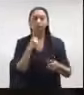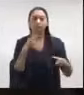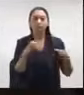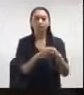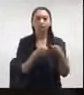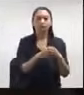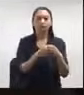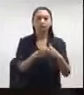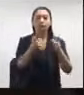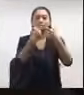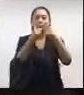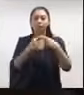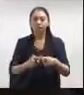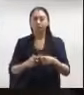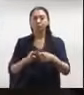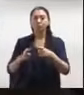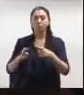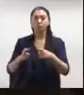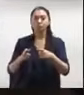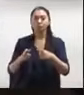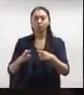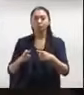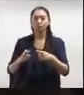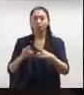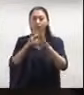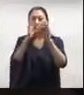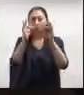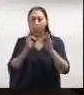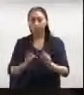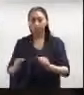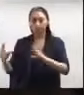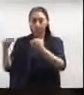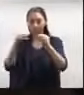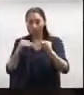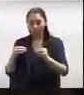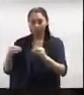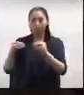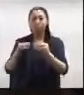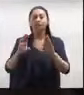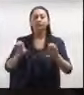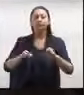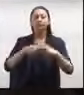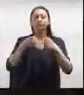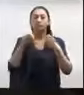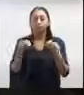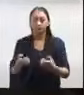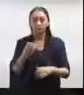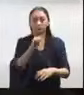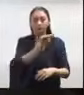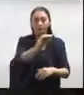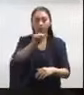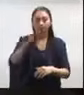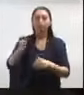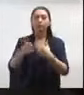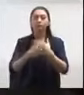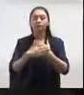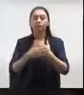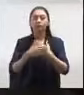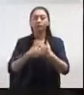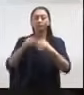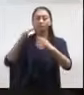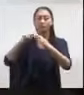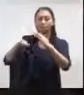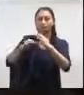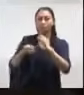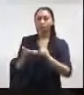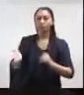la discusión se alargó y las órdenes del día y por lo tanto la convocatoria fueron enviadas después de